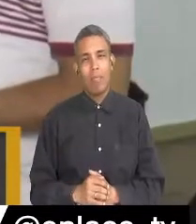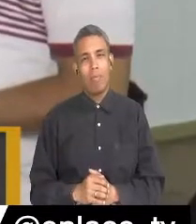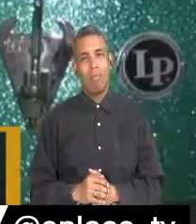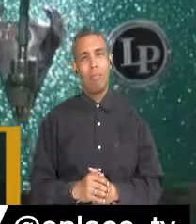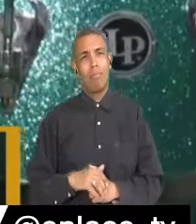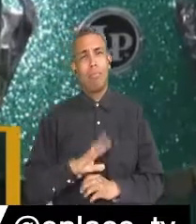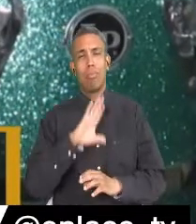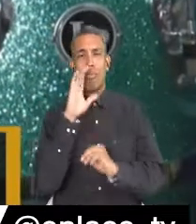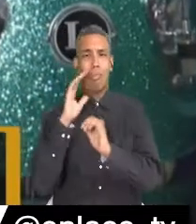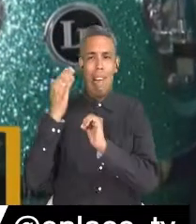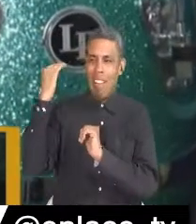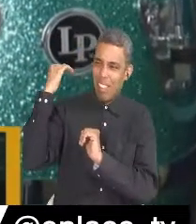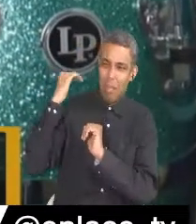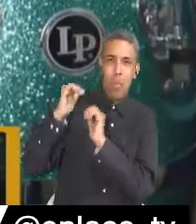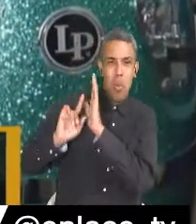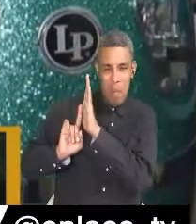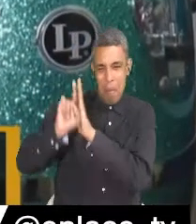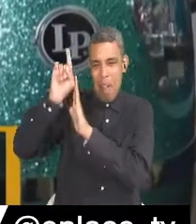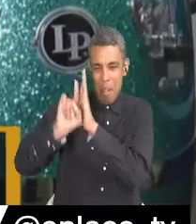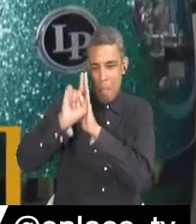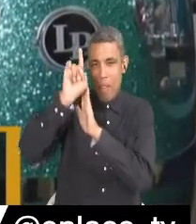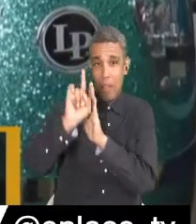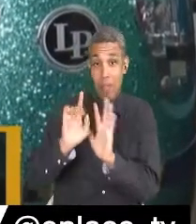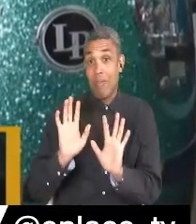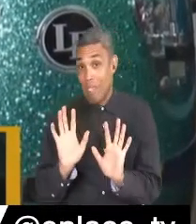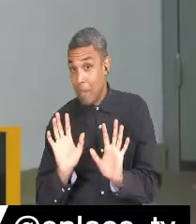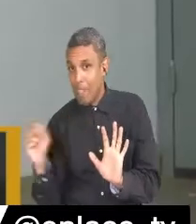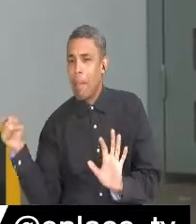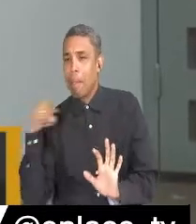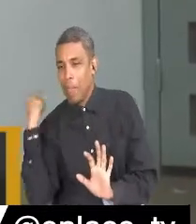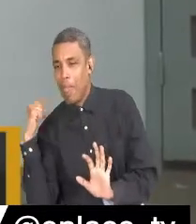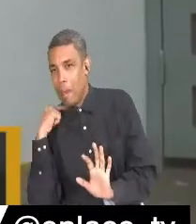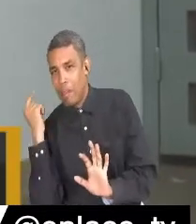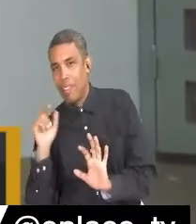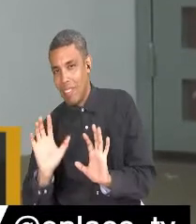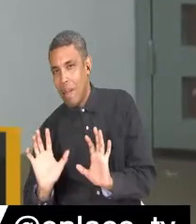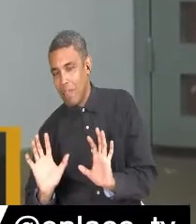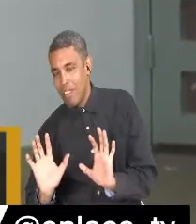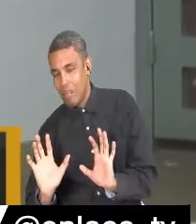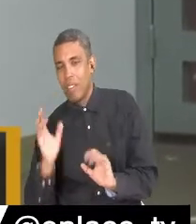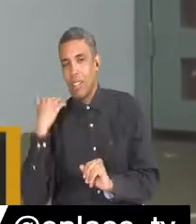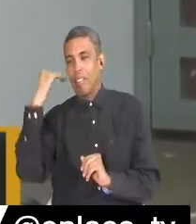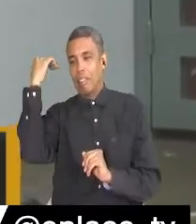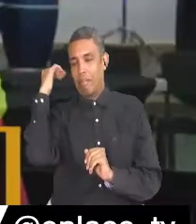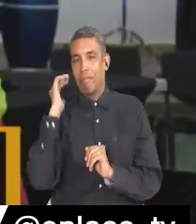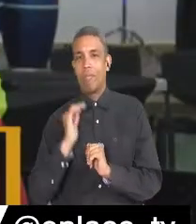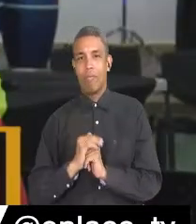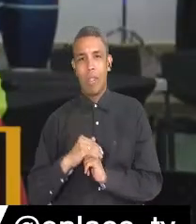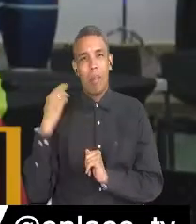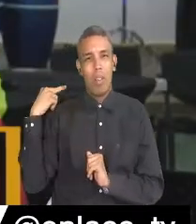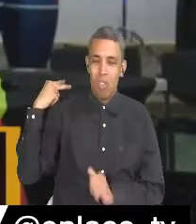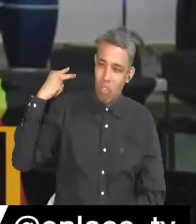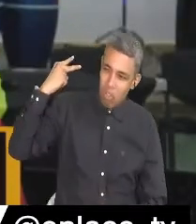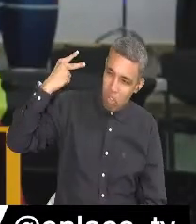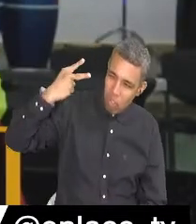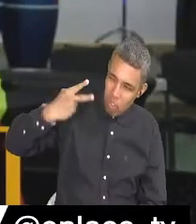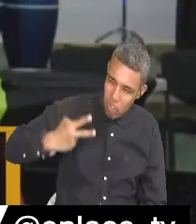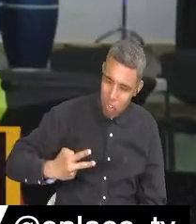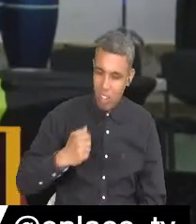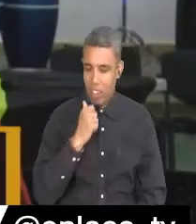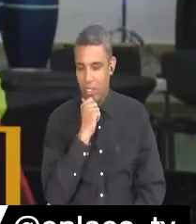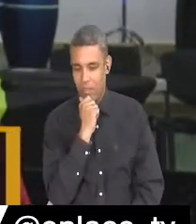muchos triunfos, muchos éxitos, de muchas derrotas, porque también hubo derrotas, pero importante